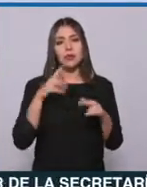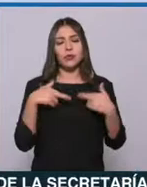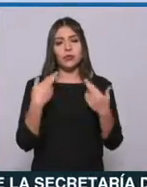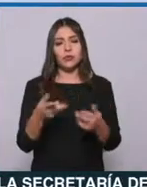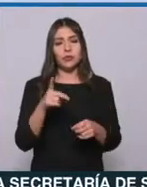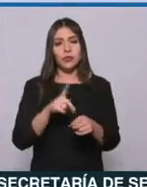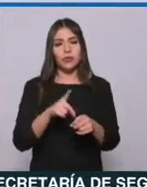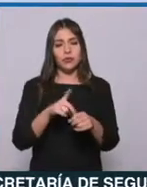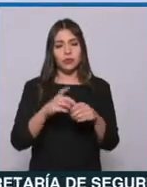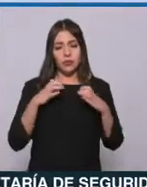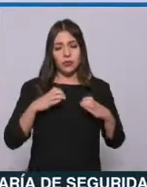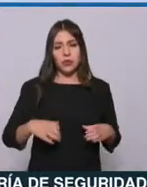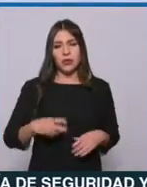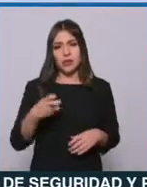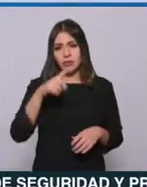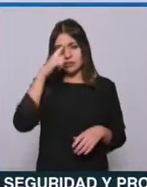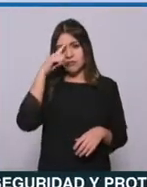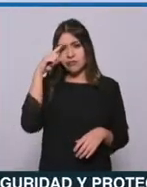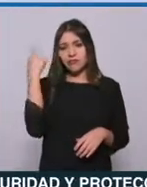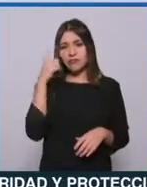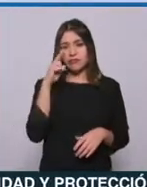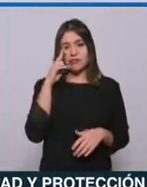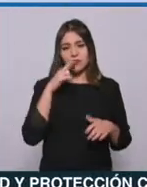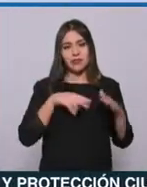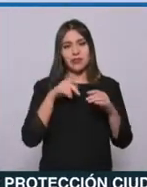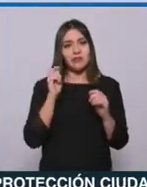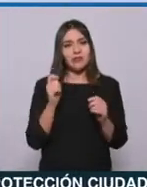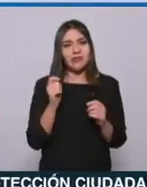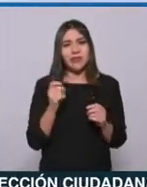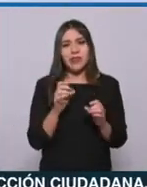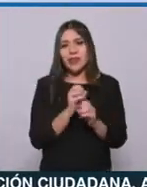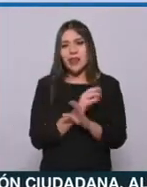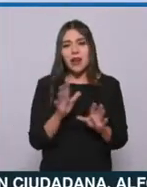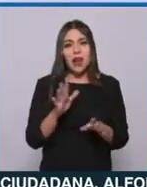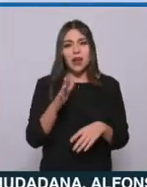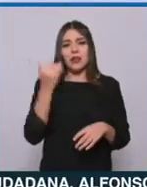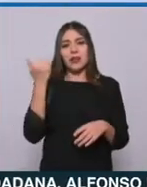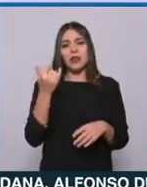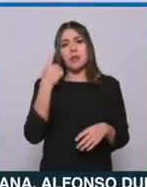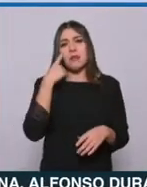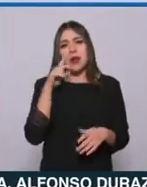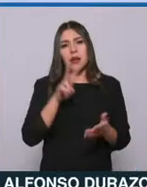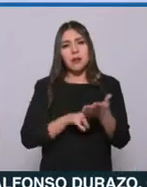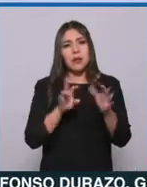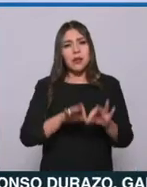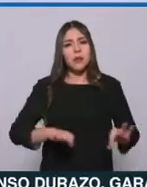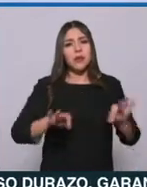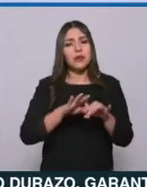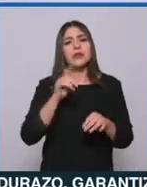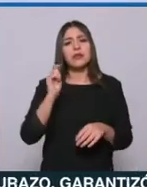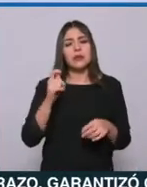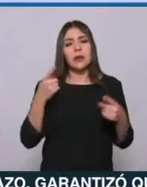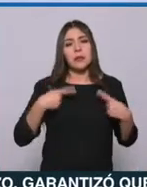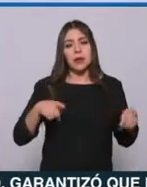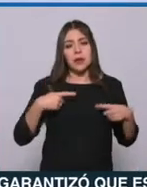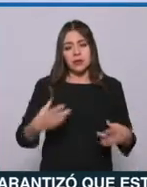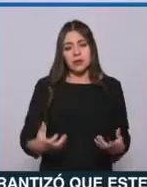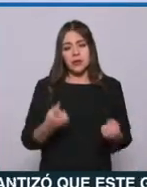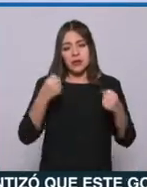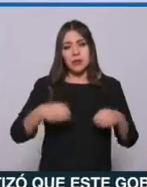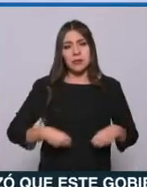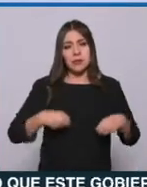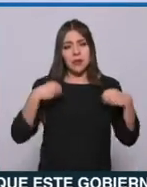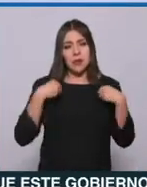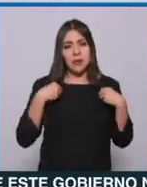de órganos, que es muy transparente y que el fin es salvar vidas. Entonces, sí nos enfrentamos mucho a eso, a las decisiones de las